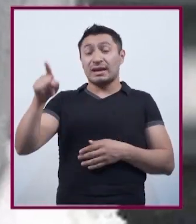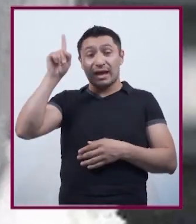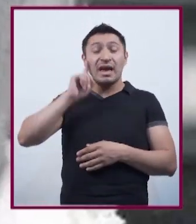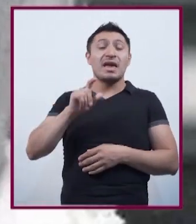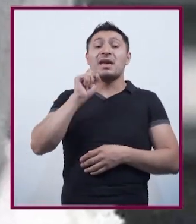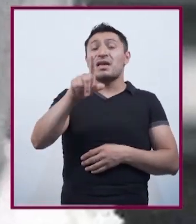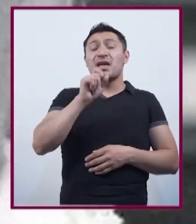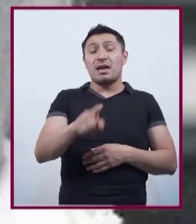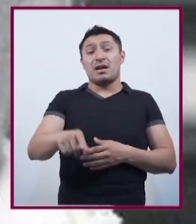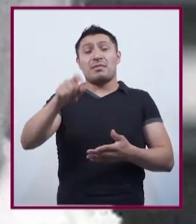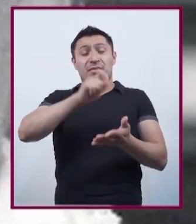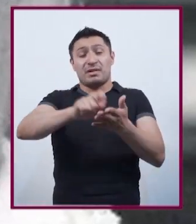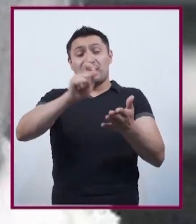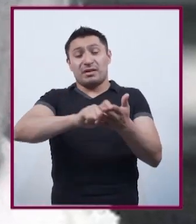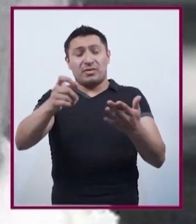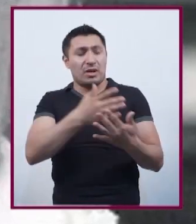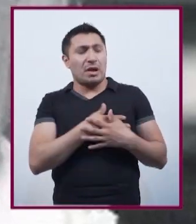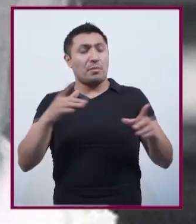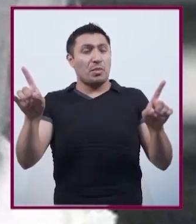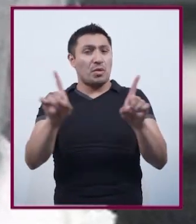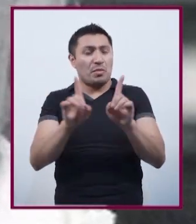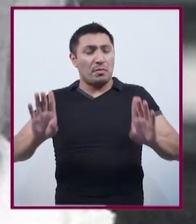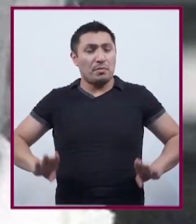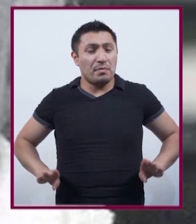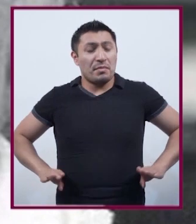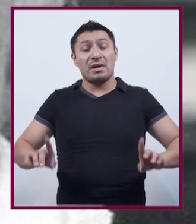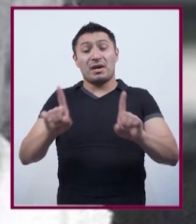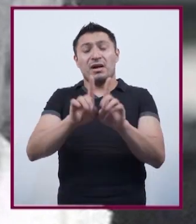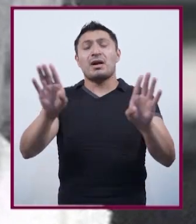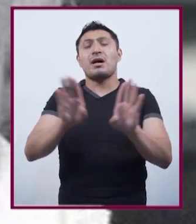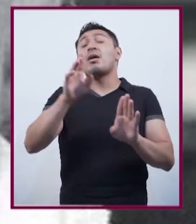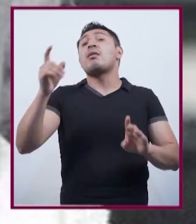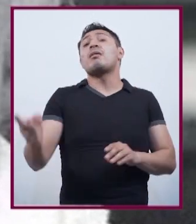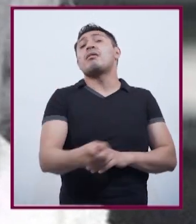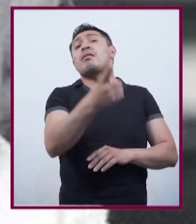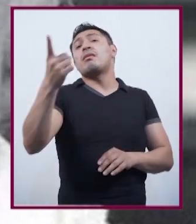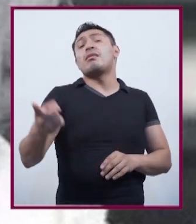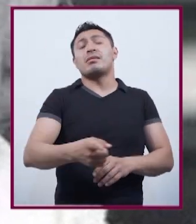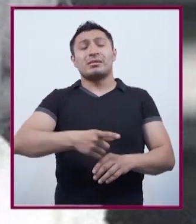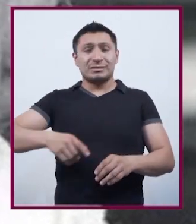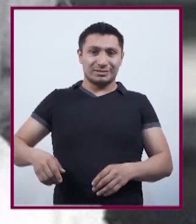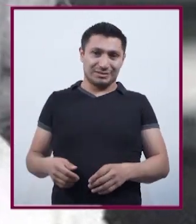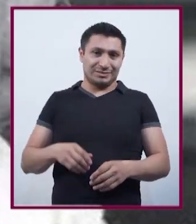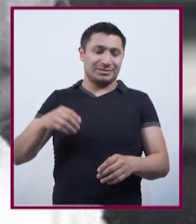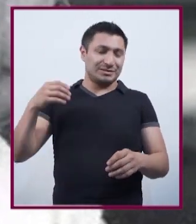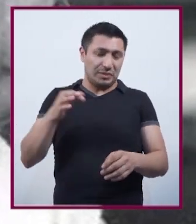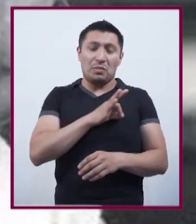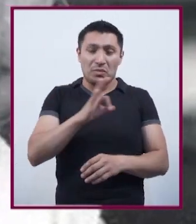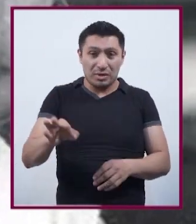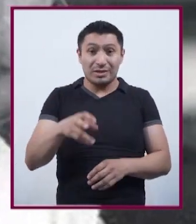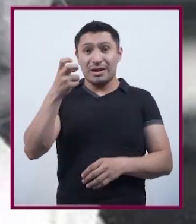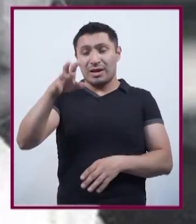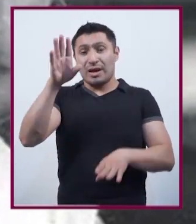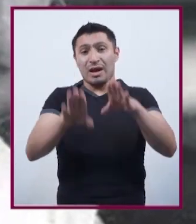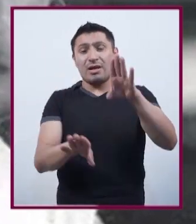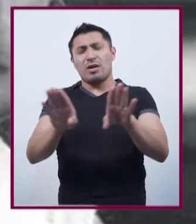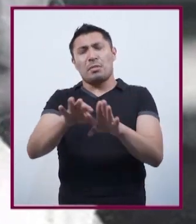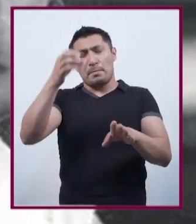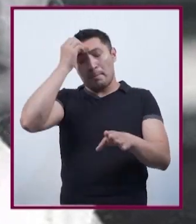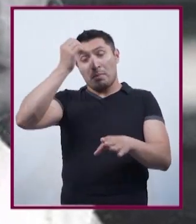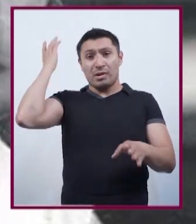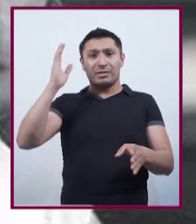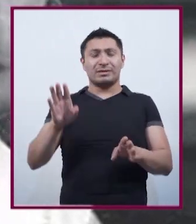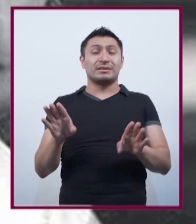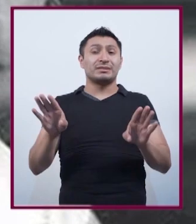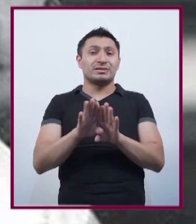allá del amor a la infancia y a la naturaleza, Gabriela Mistral también le escribió al amor de pareja, como un destino